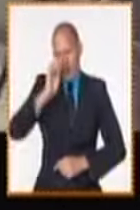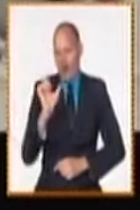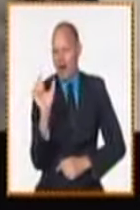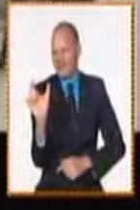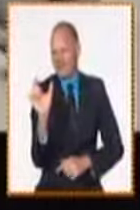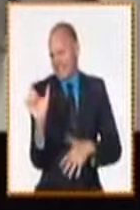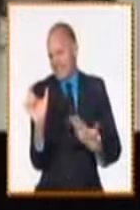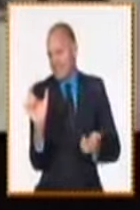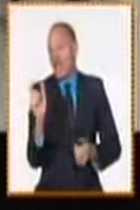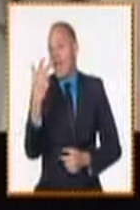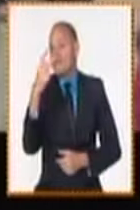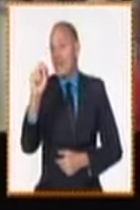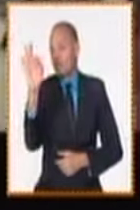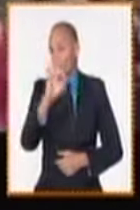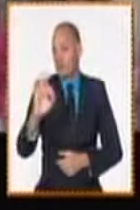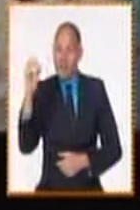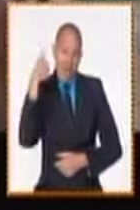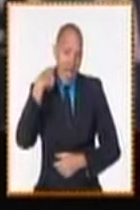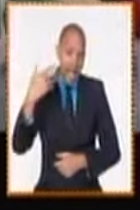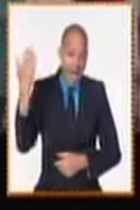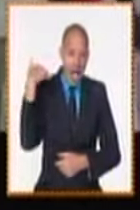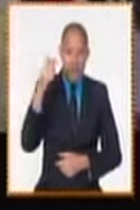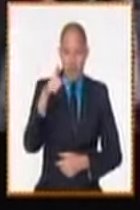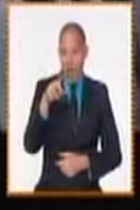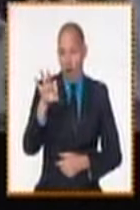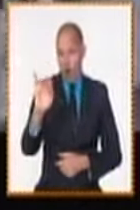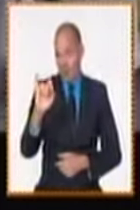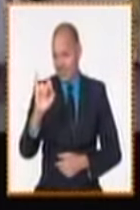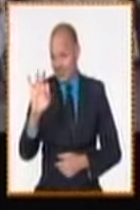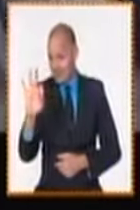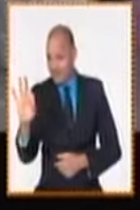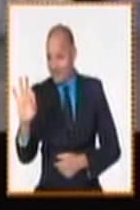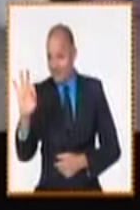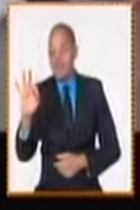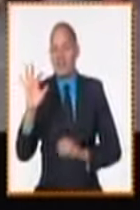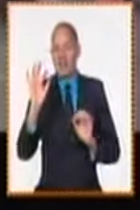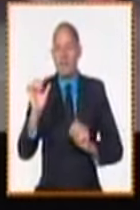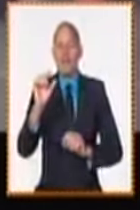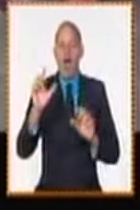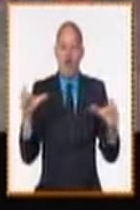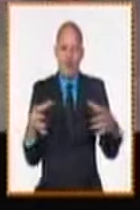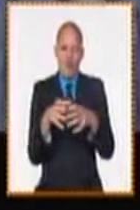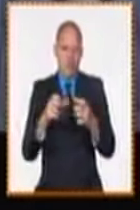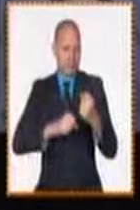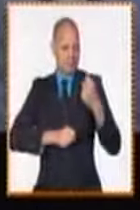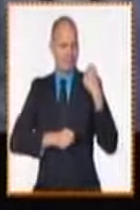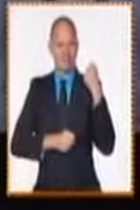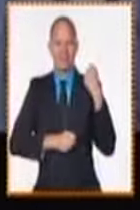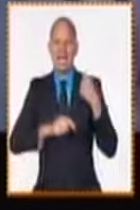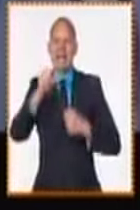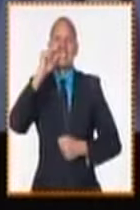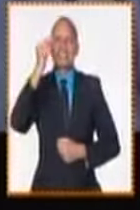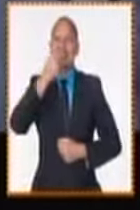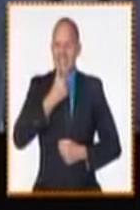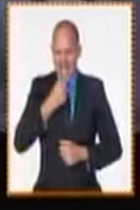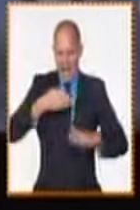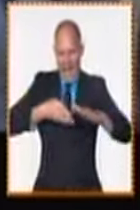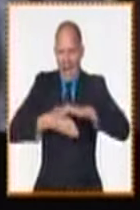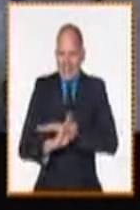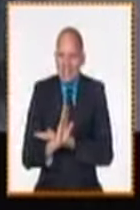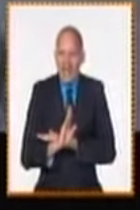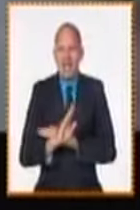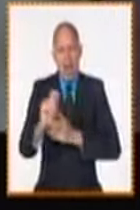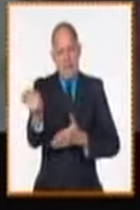de octubre de 1868, cuando las tropas de Céspedes entraron victoriosas y enseguida la letra de la